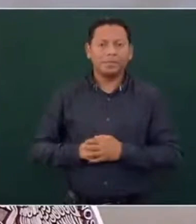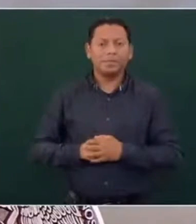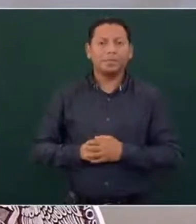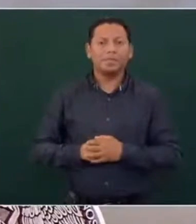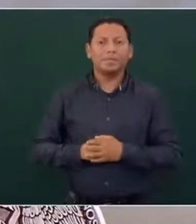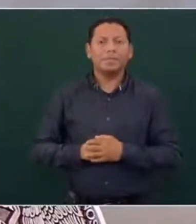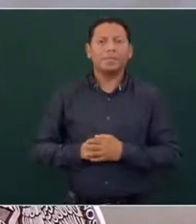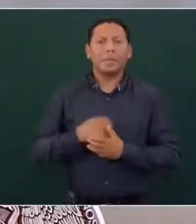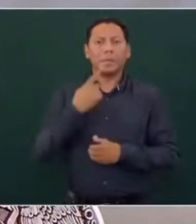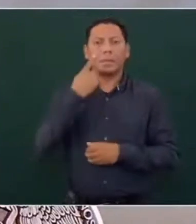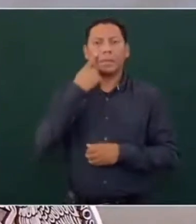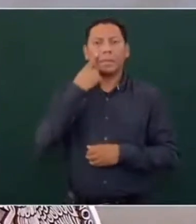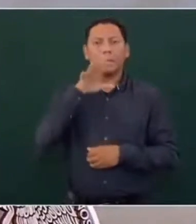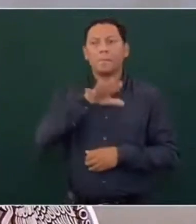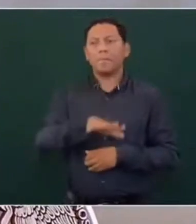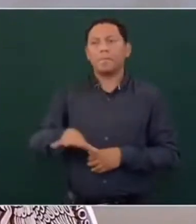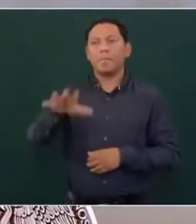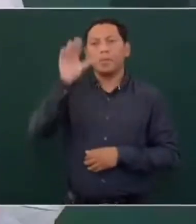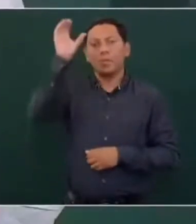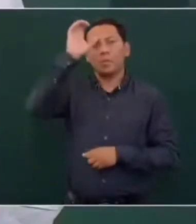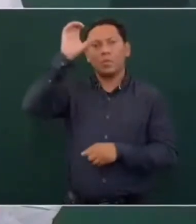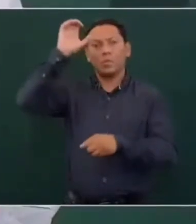a las culturas,